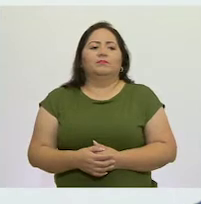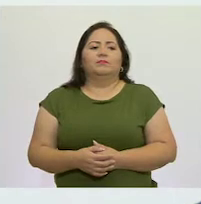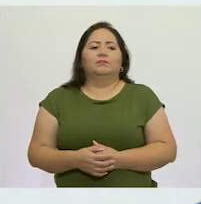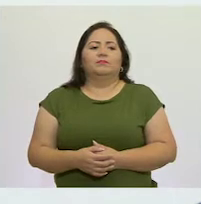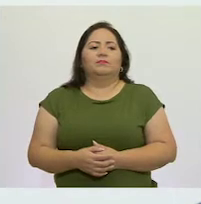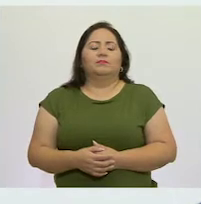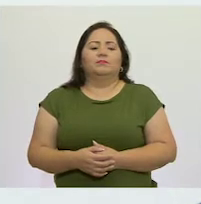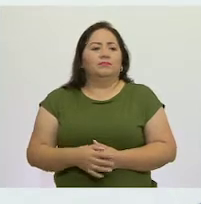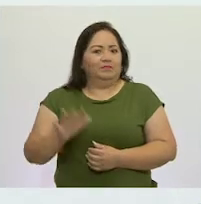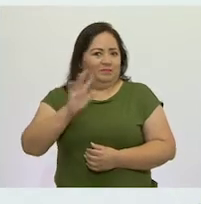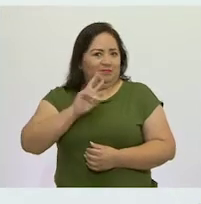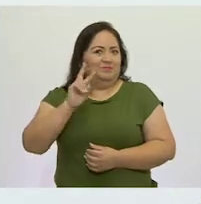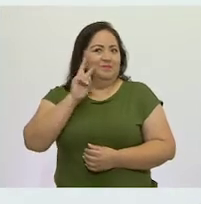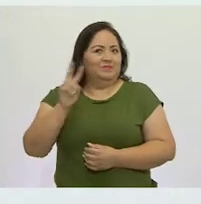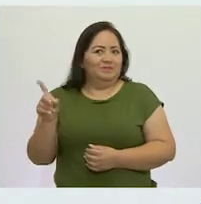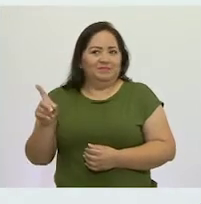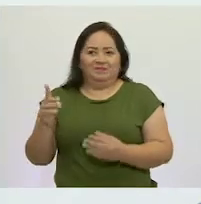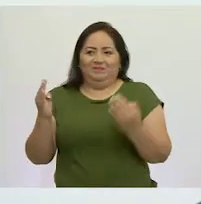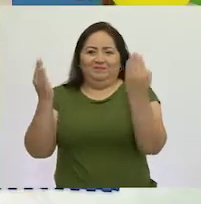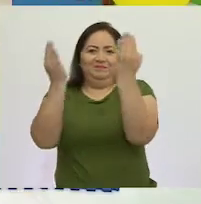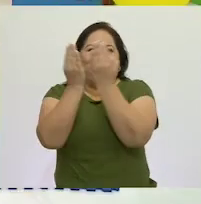¡Oh! ¿Ya vieron qué pasó aquí?